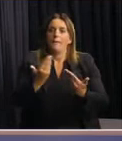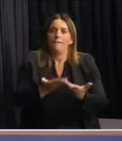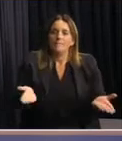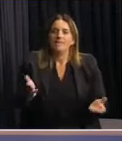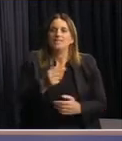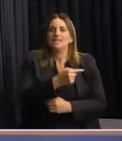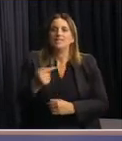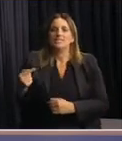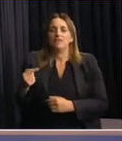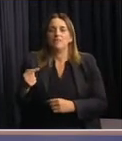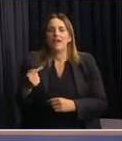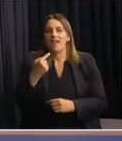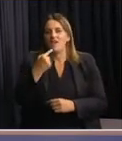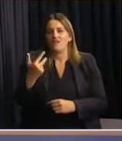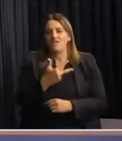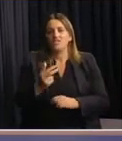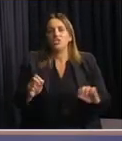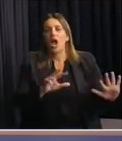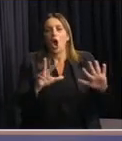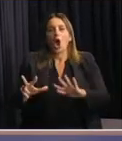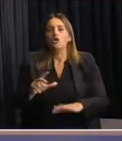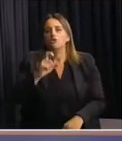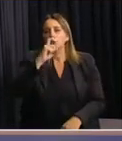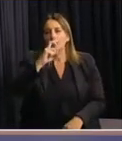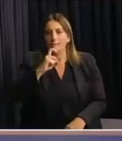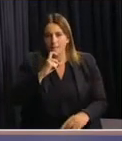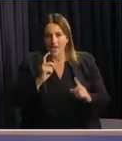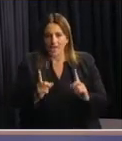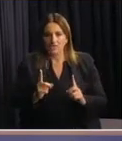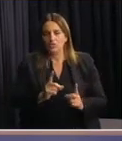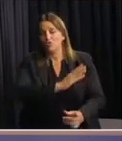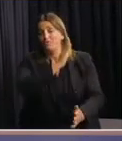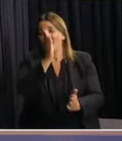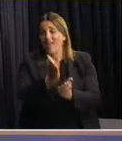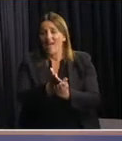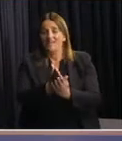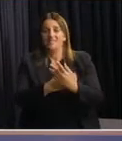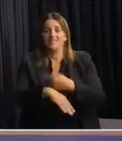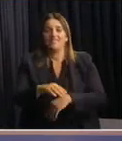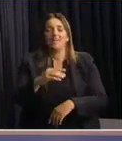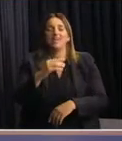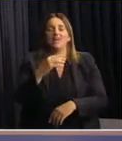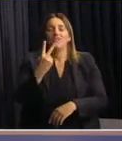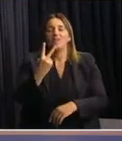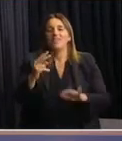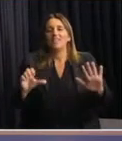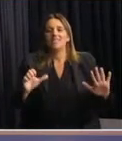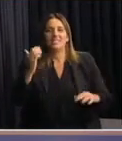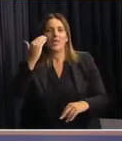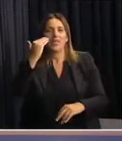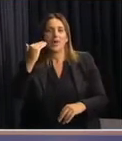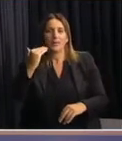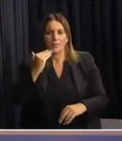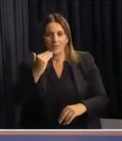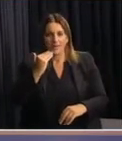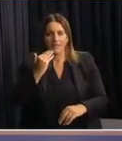semana del 8 de marzo hasta la semana del 26 de abril